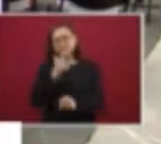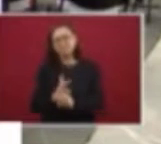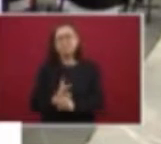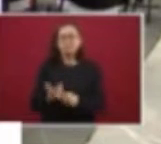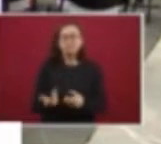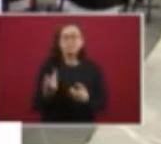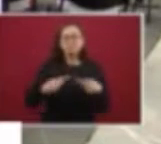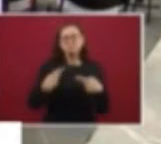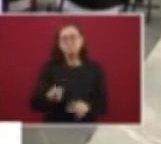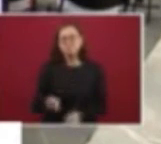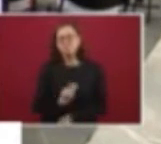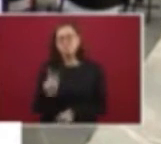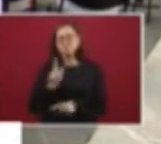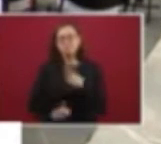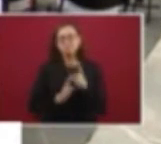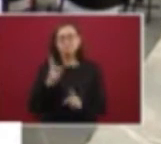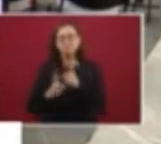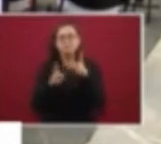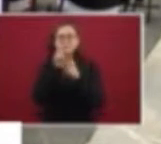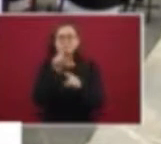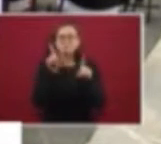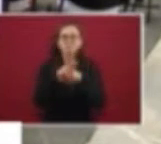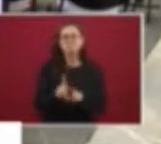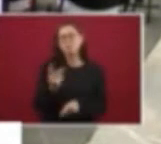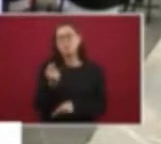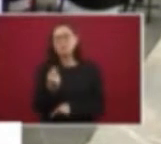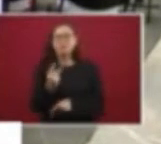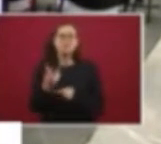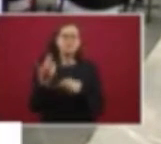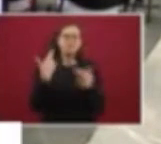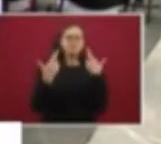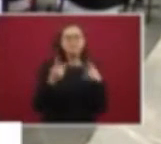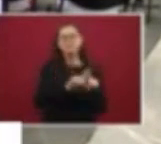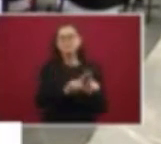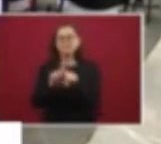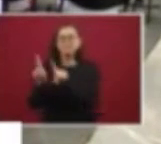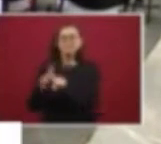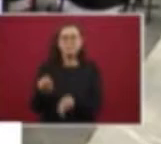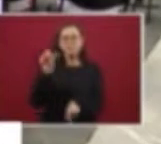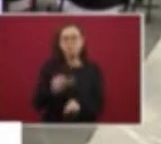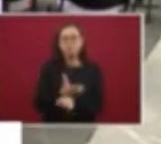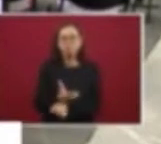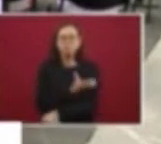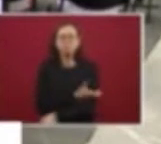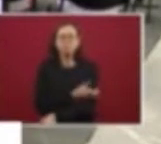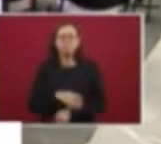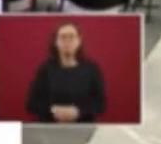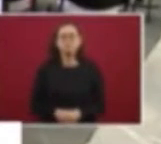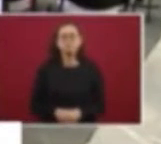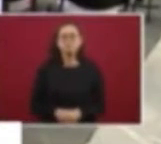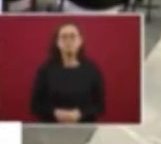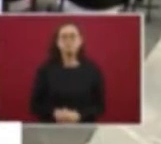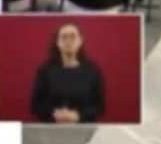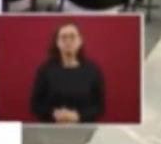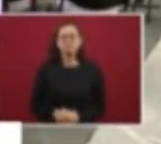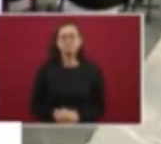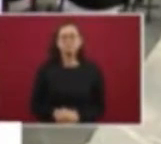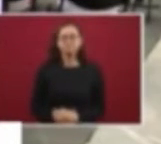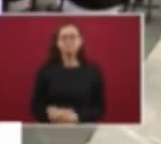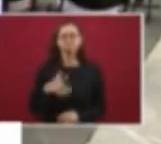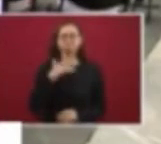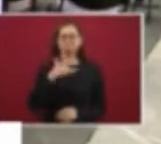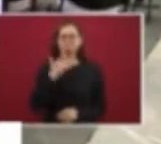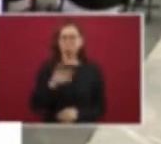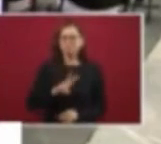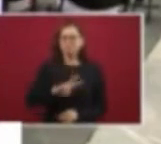de la delegación mexicana, el cuarto general. Y por el otro lado, en donde está la grilla a todo, hoy nada más los hechos son los